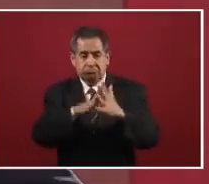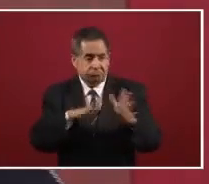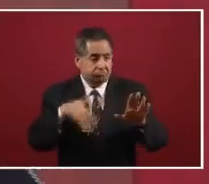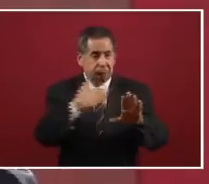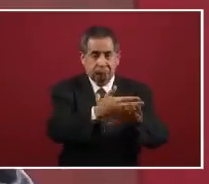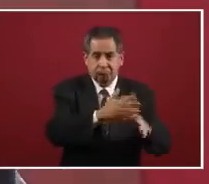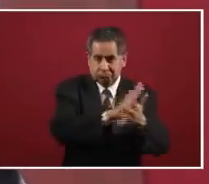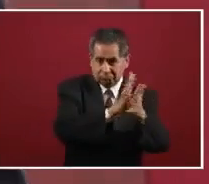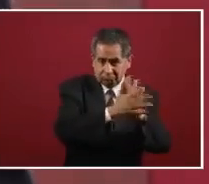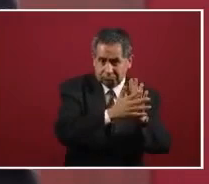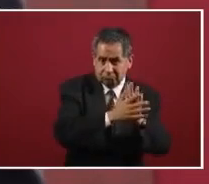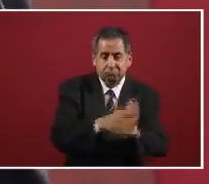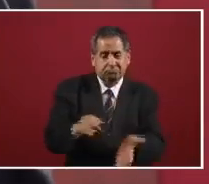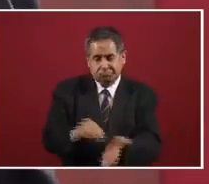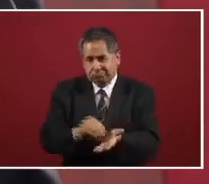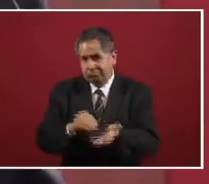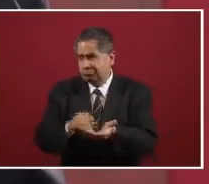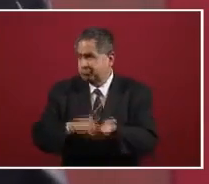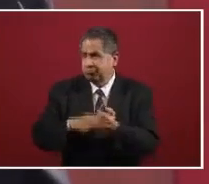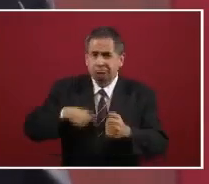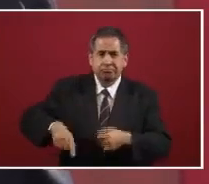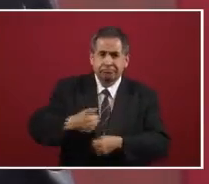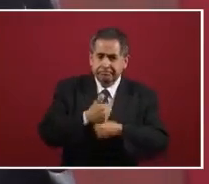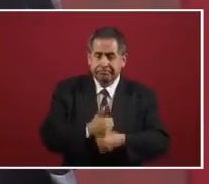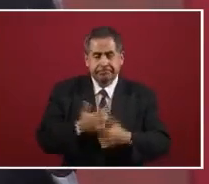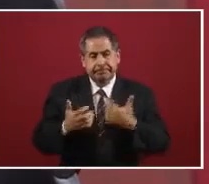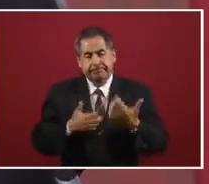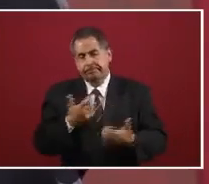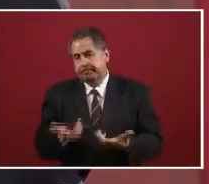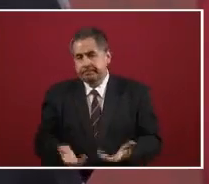todavía se padece.